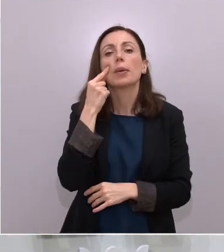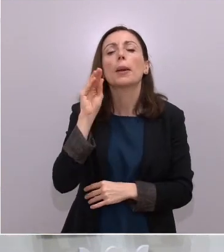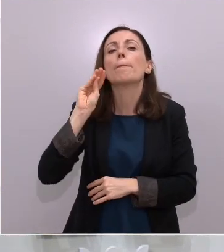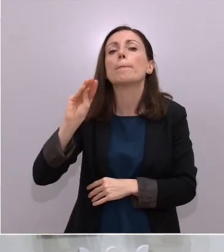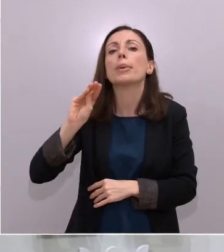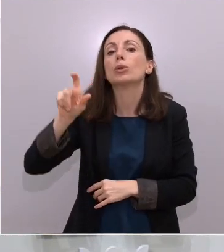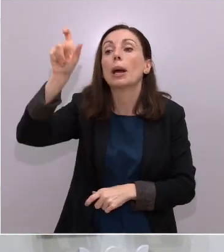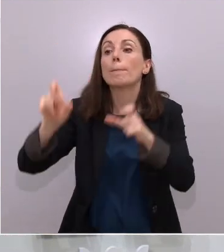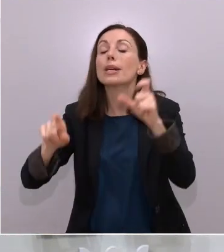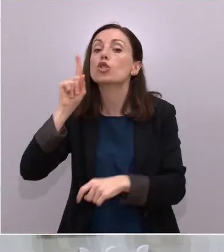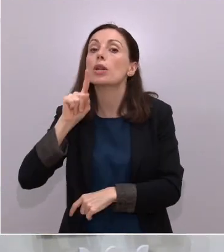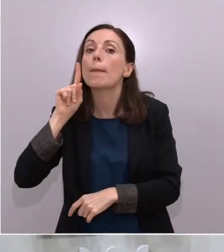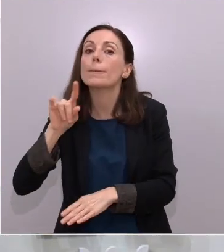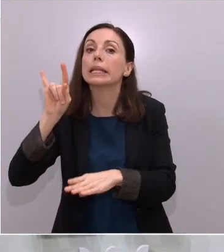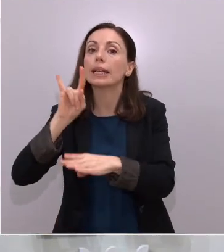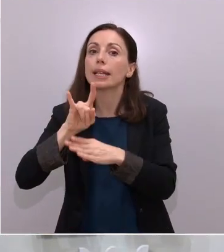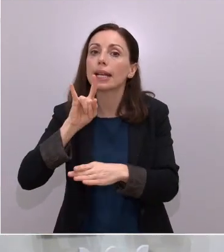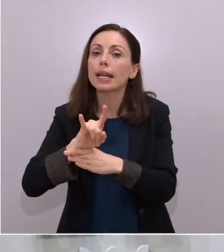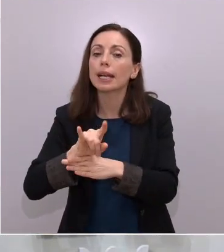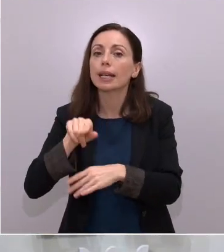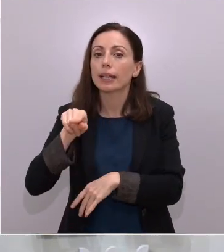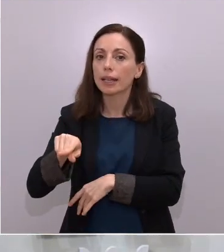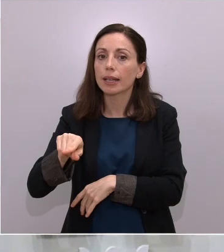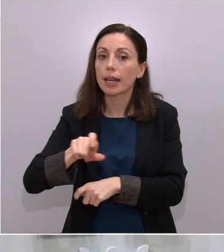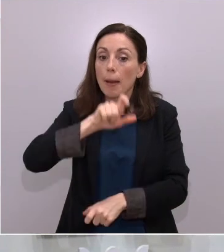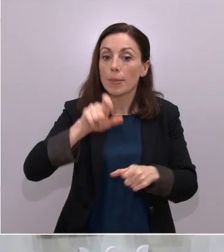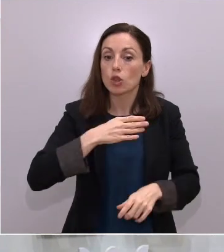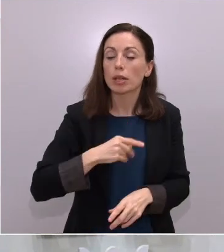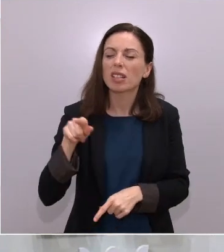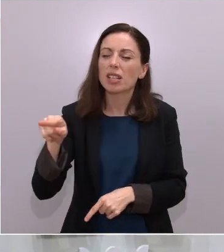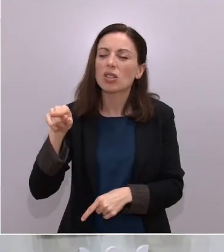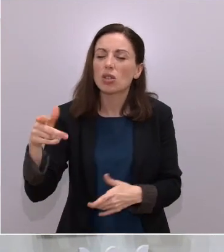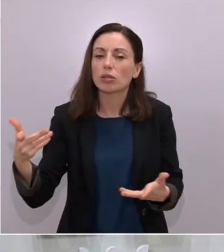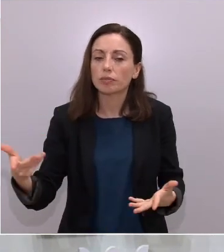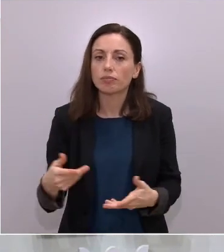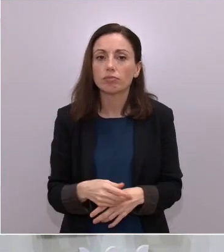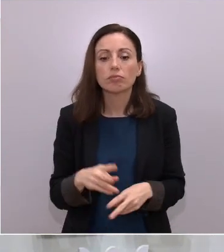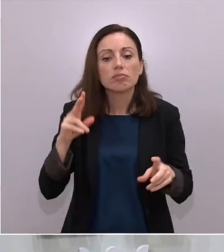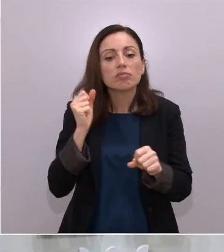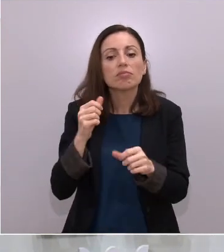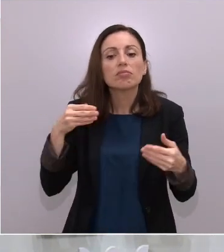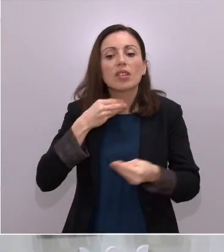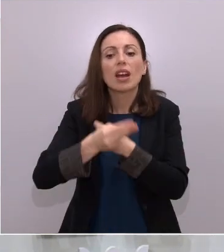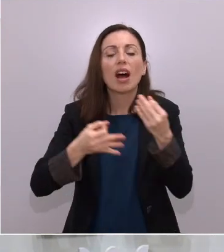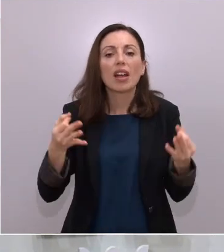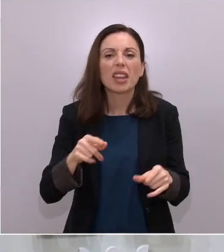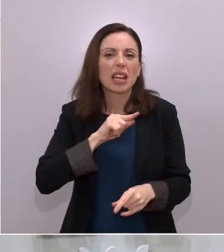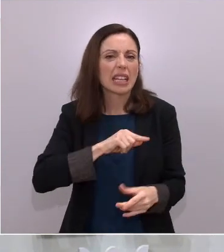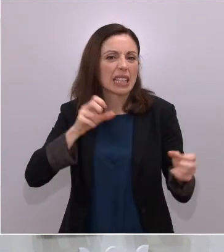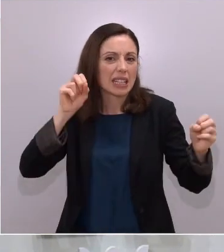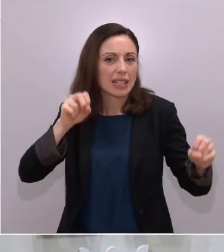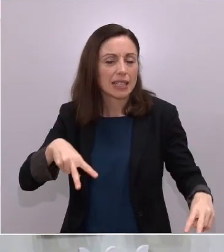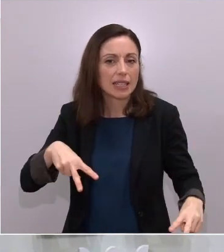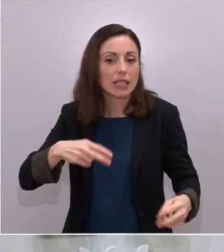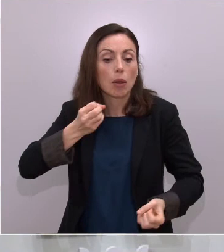a quien miente, a quien engaña a los ciudadanos de la región de Murcia, a quien se dedica de una manera poco ética